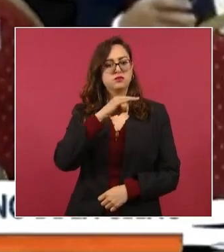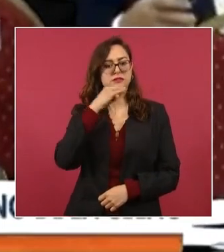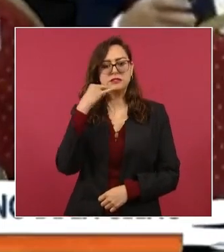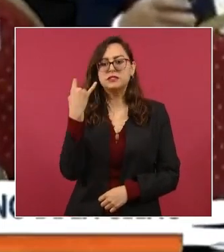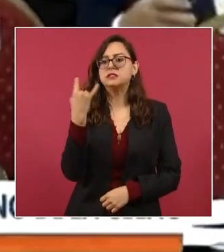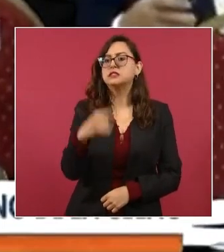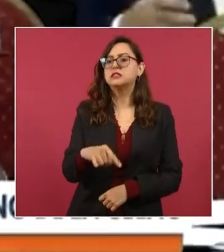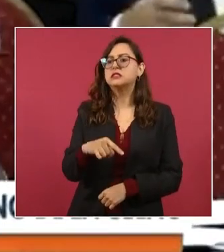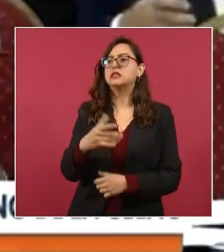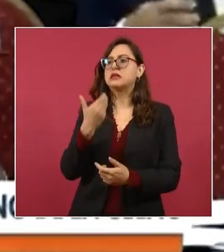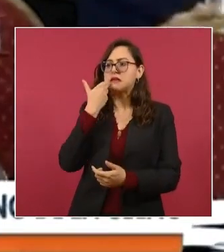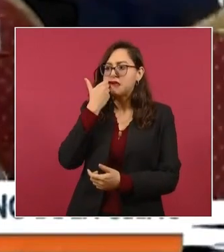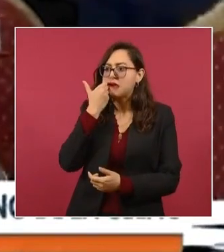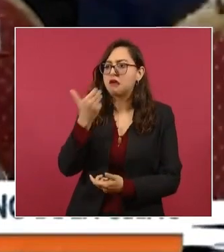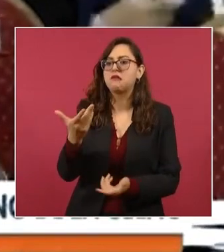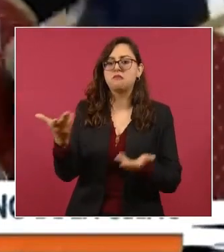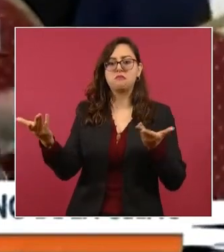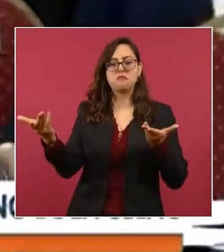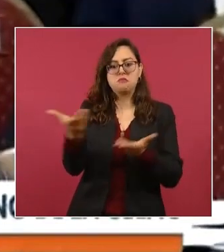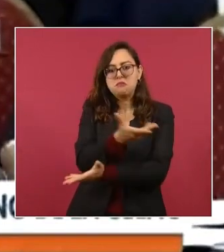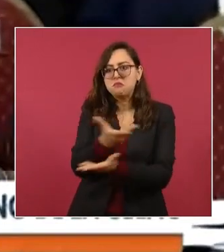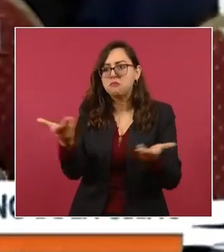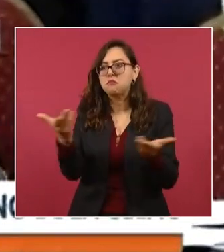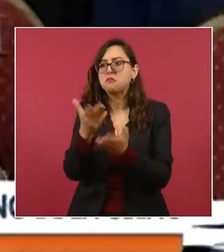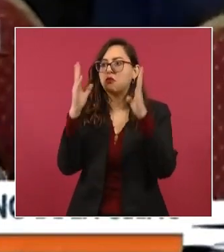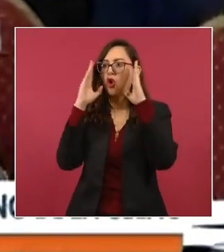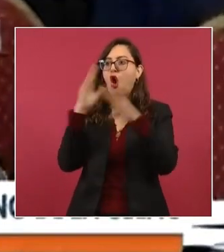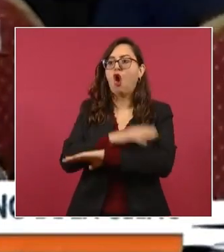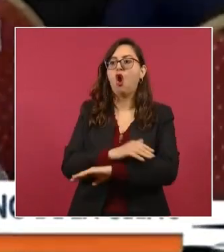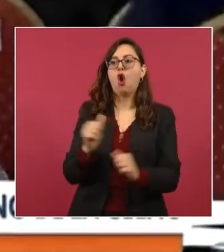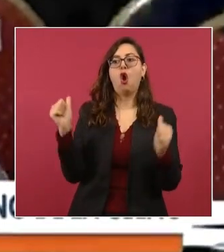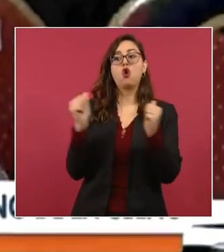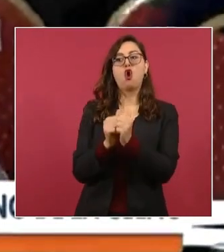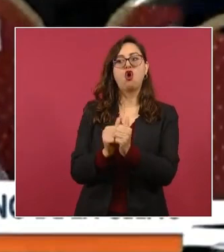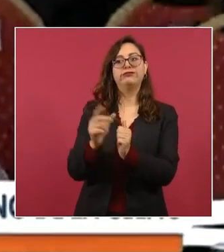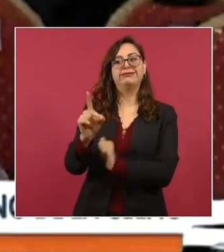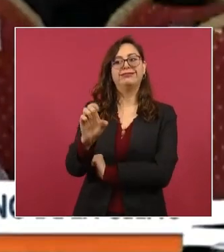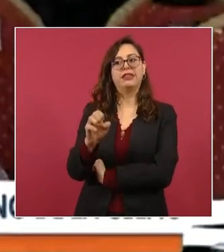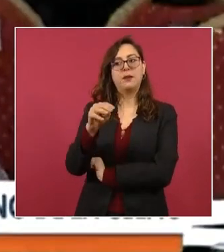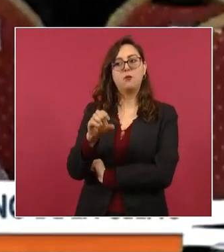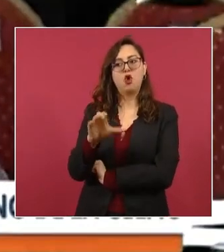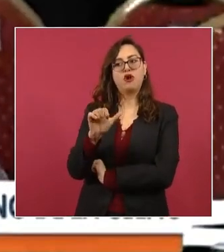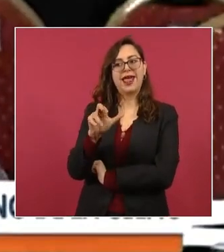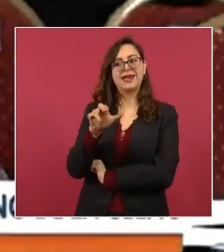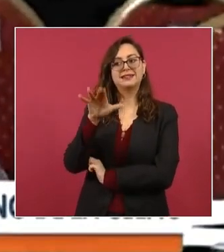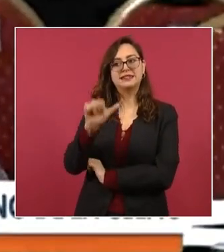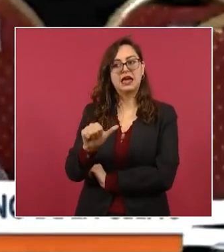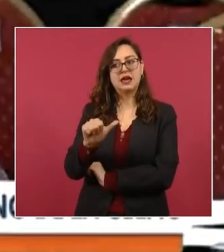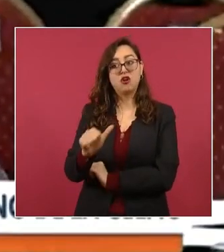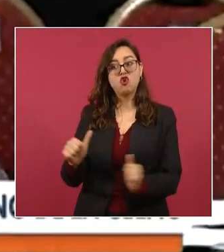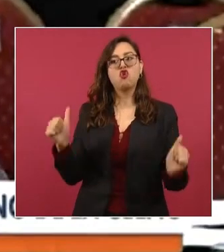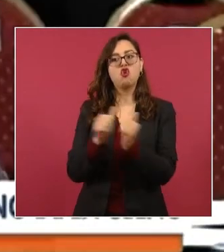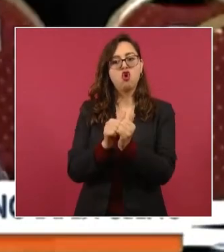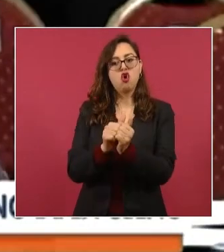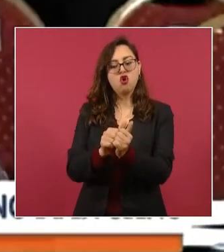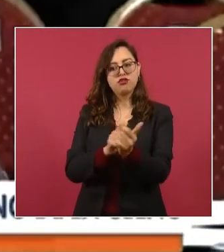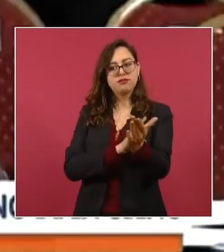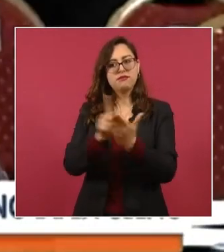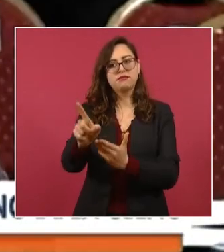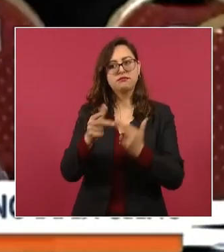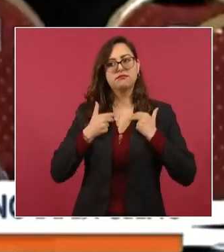diálogo inclusivo capaz de construir gobernabilidad democrática y asegurar el respeto a los derechos humanos.